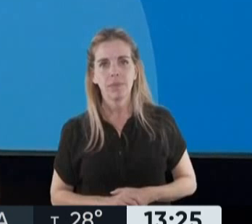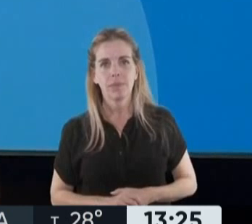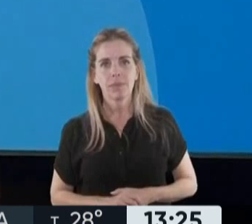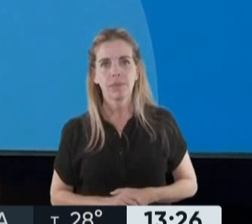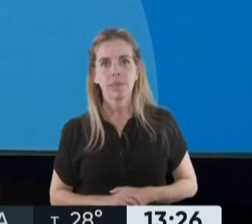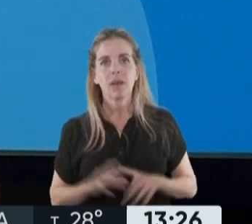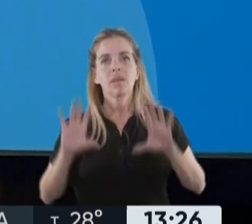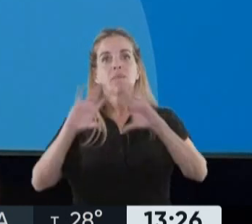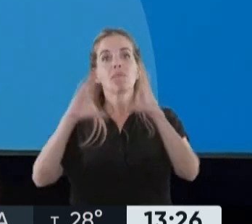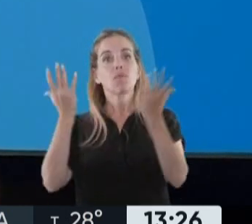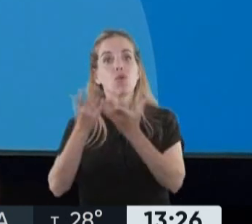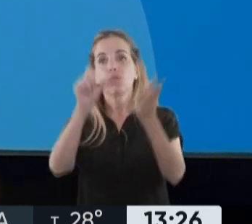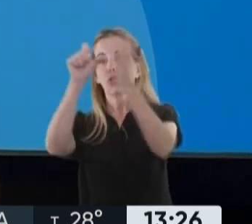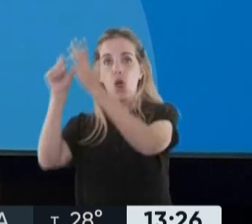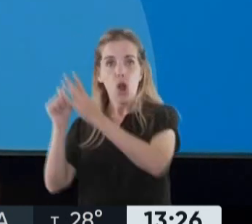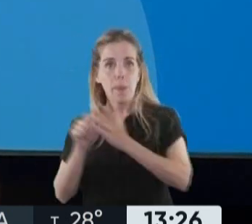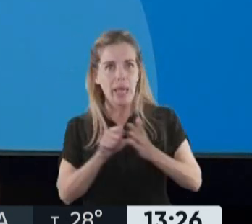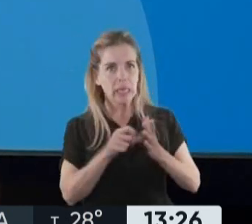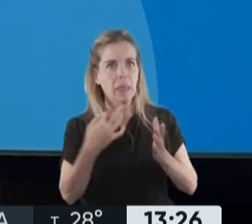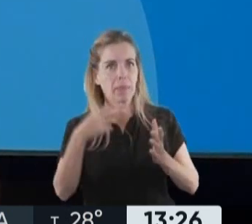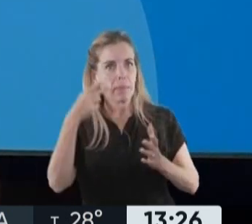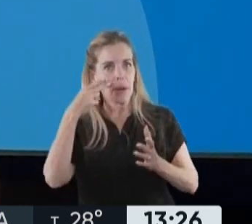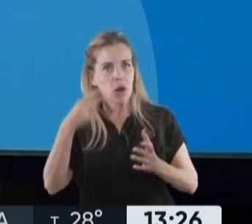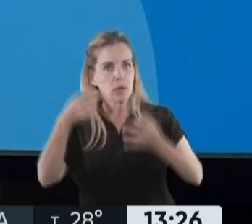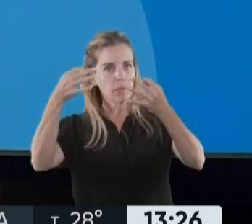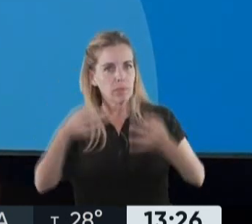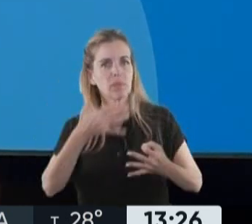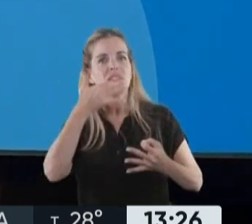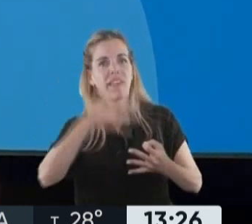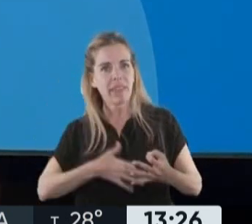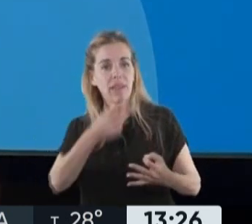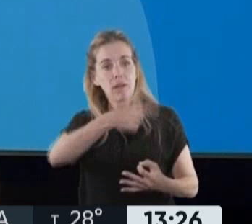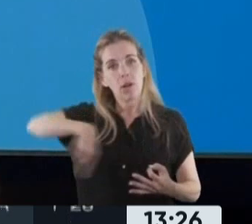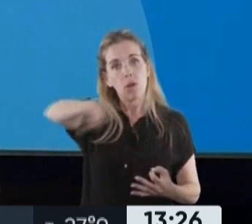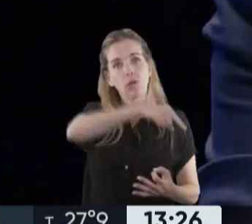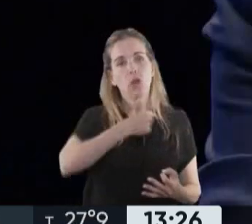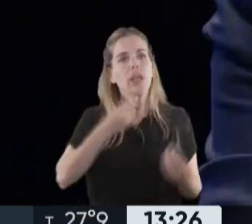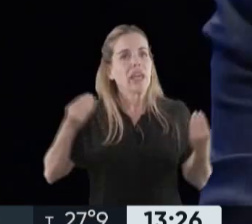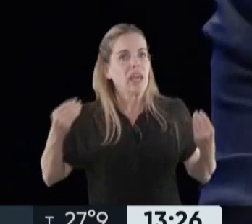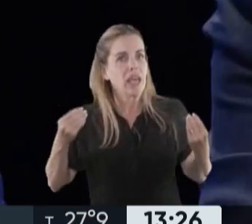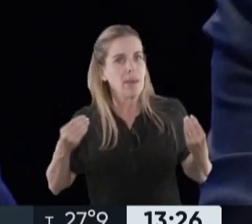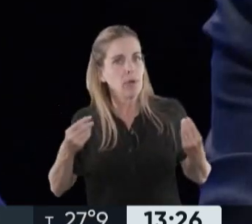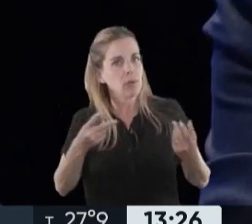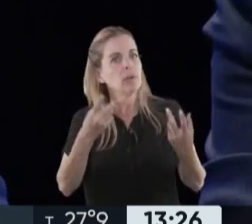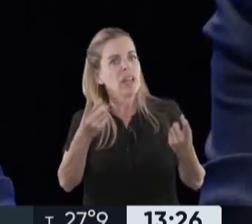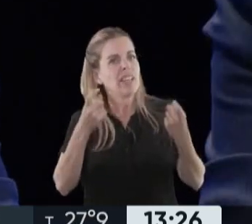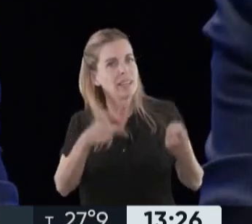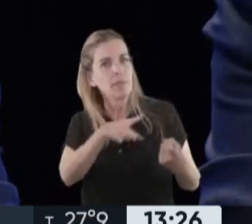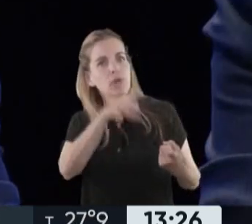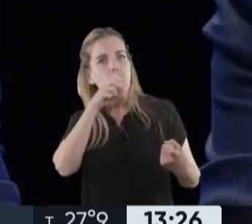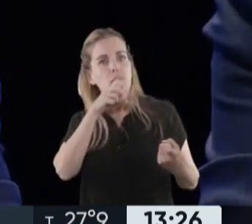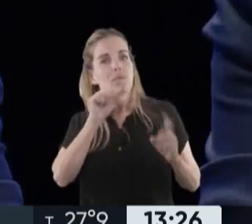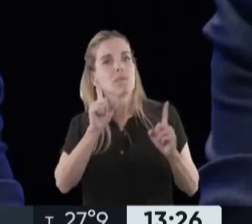Y el mundo debe reconocer que los que queremos convertirnos en el pulmón del mundo tenemos derechos.